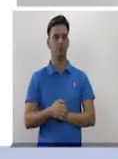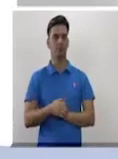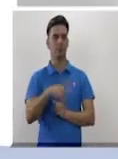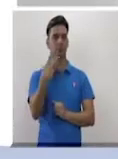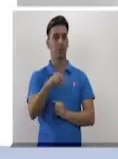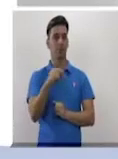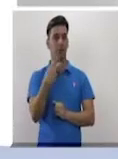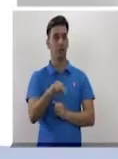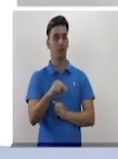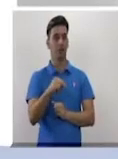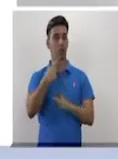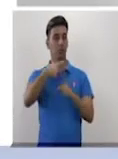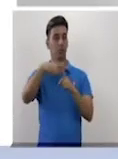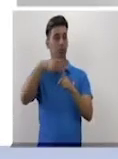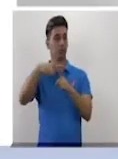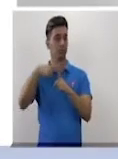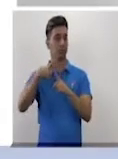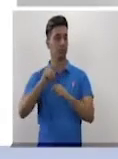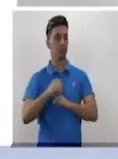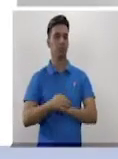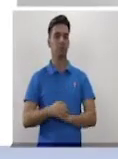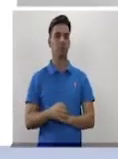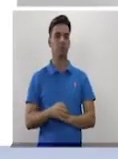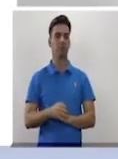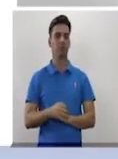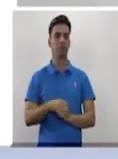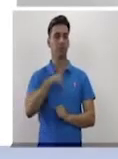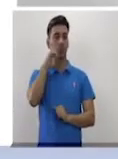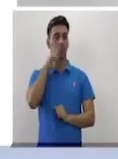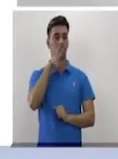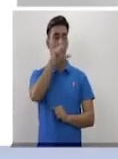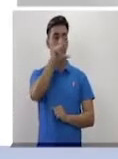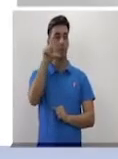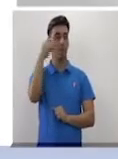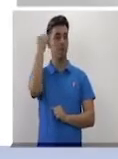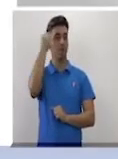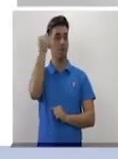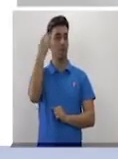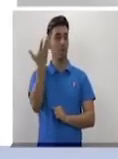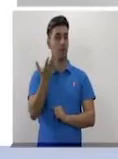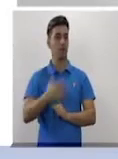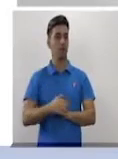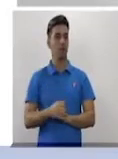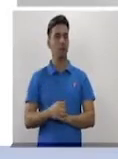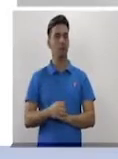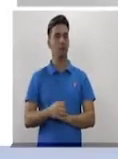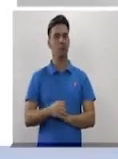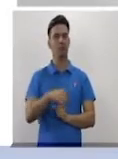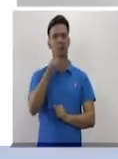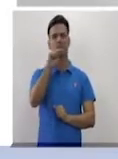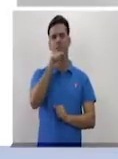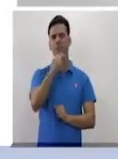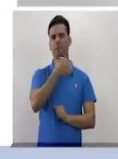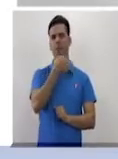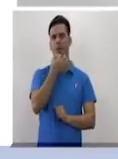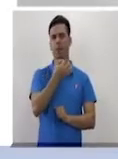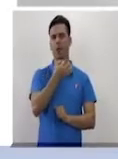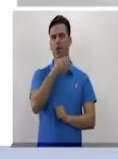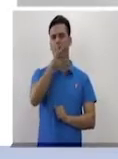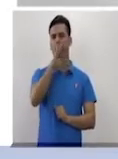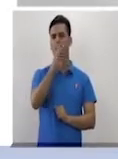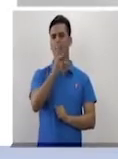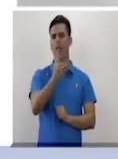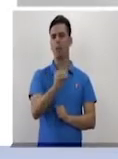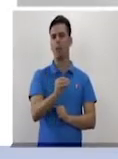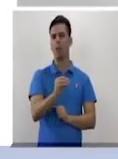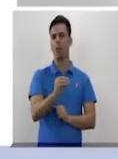Ejercitación variada. Mira la frase, lo que nos dice. En la matemática es donde el